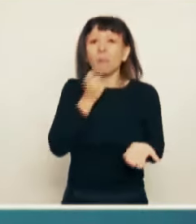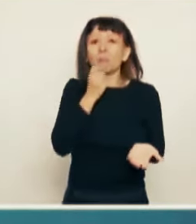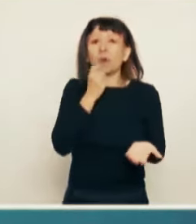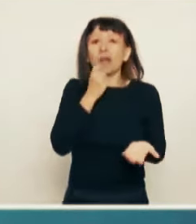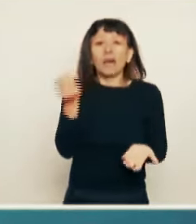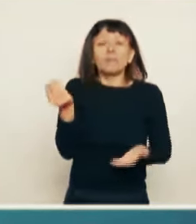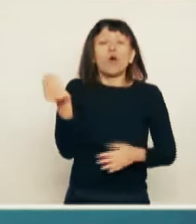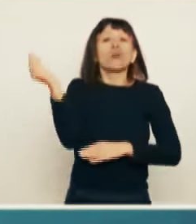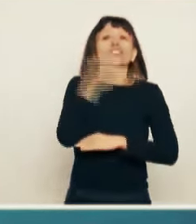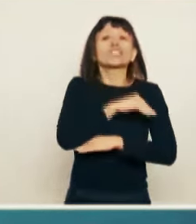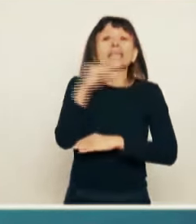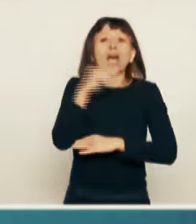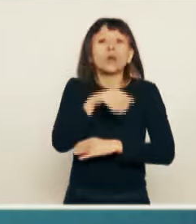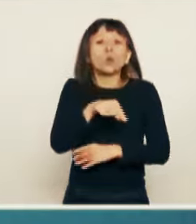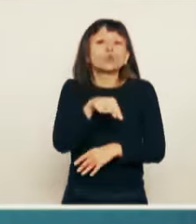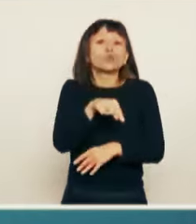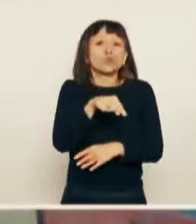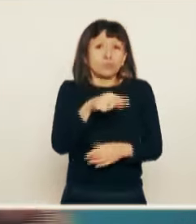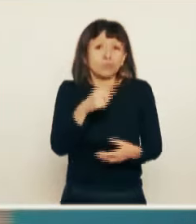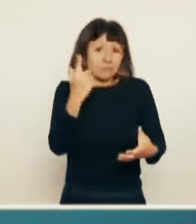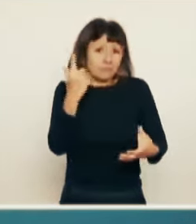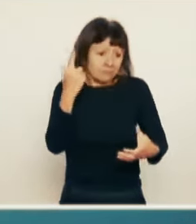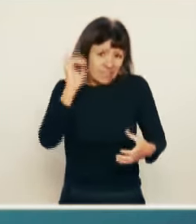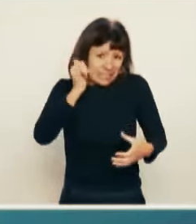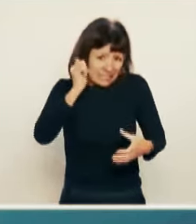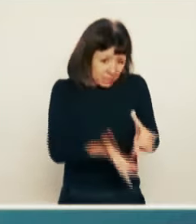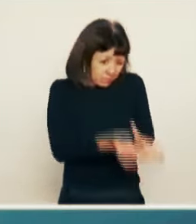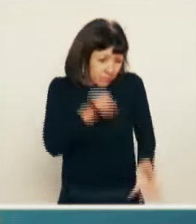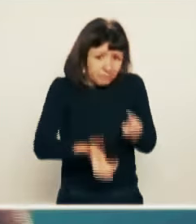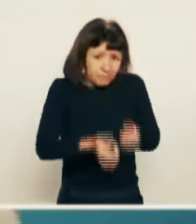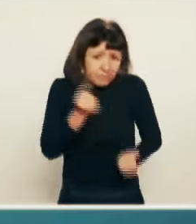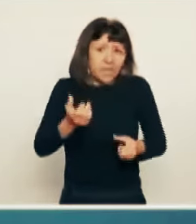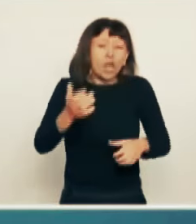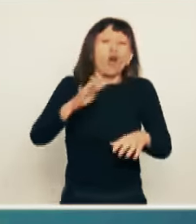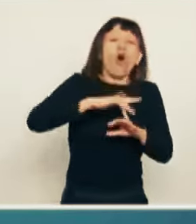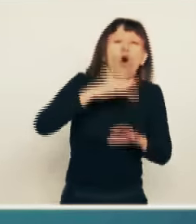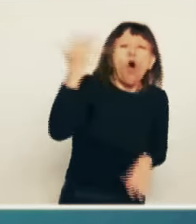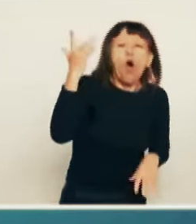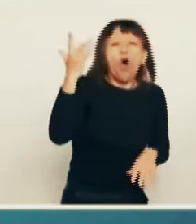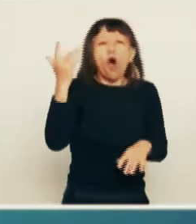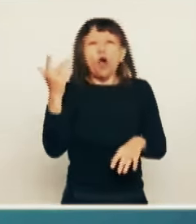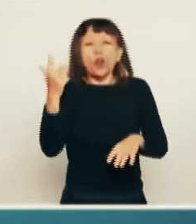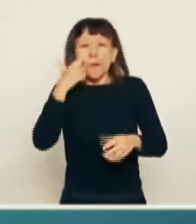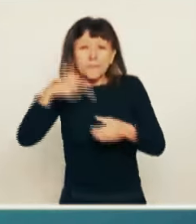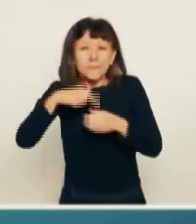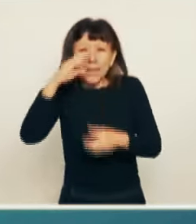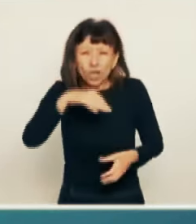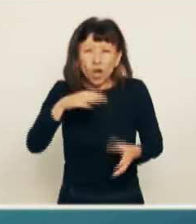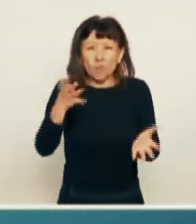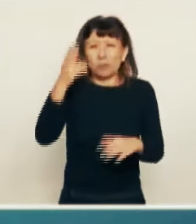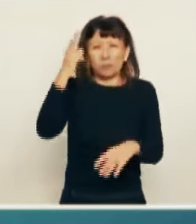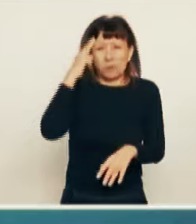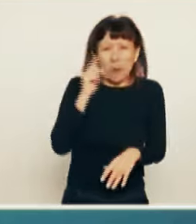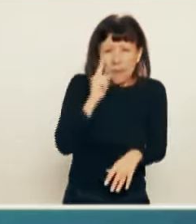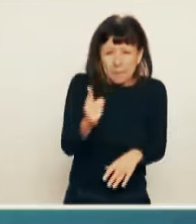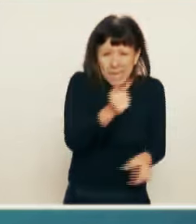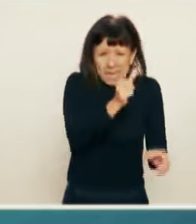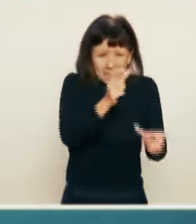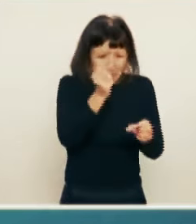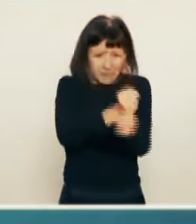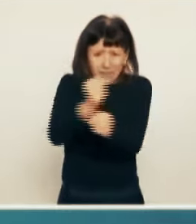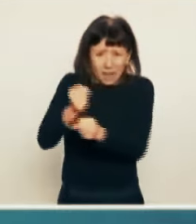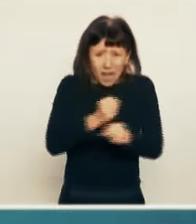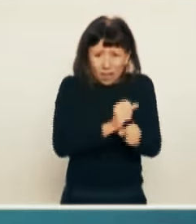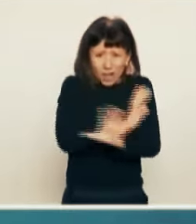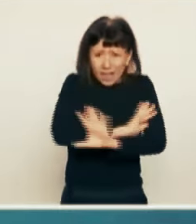primera exportadora de oro y petróleo, pero son 9.000 empleos aproximadamente, ¿eh? Y lo mismo pasa en